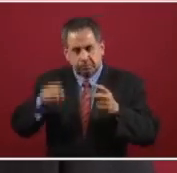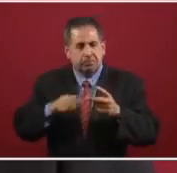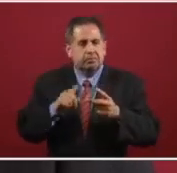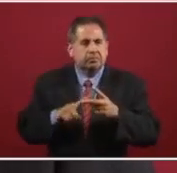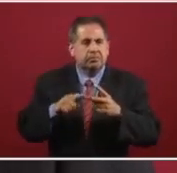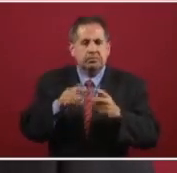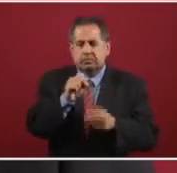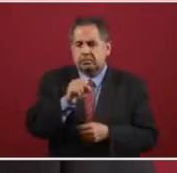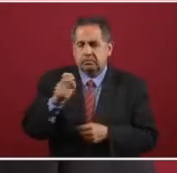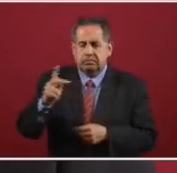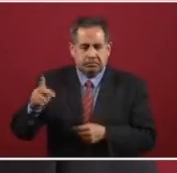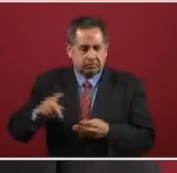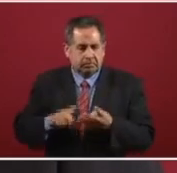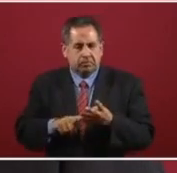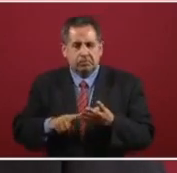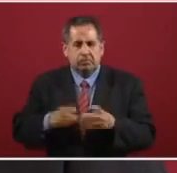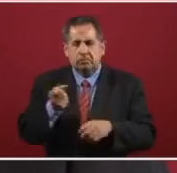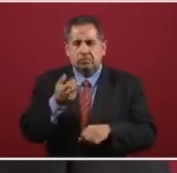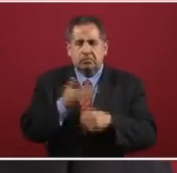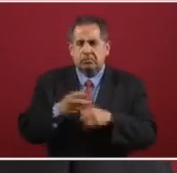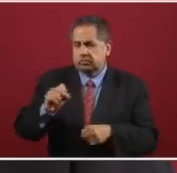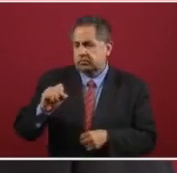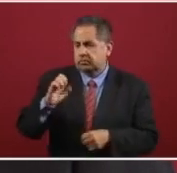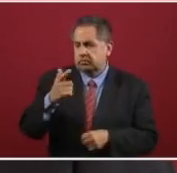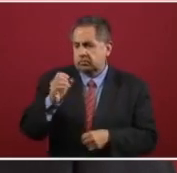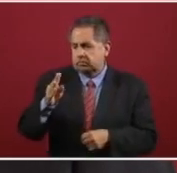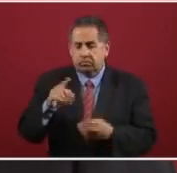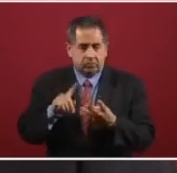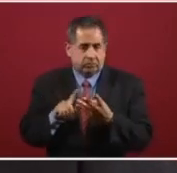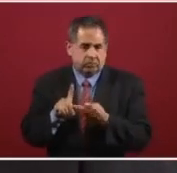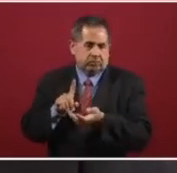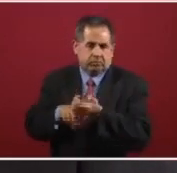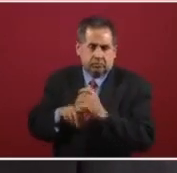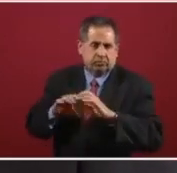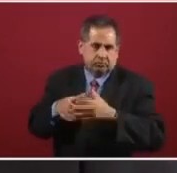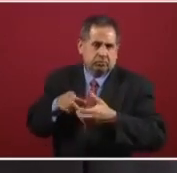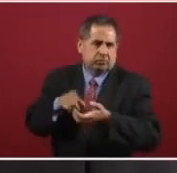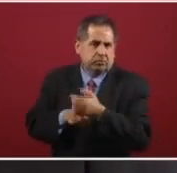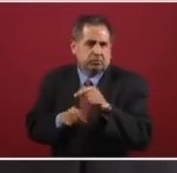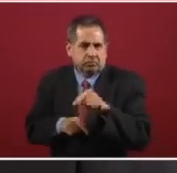Seguridad Pública, Gobernación, hay una